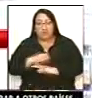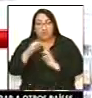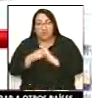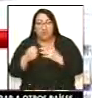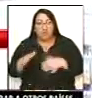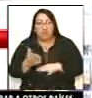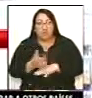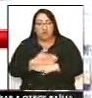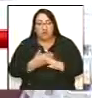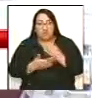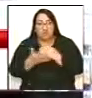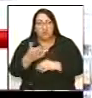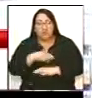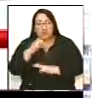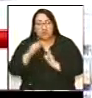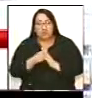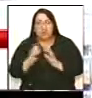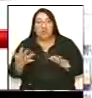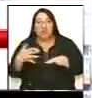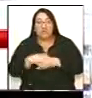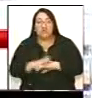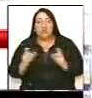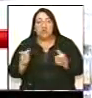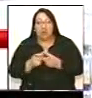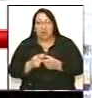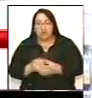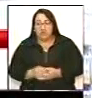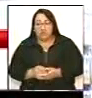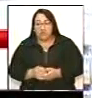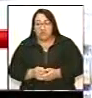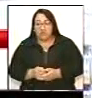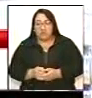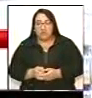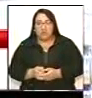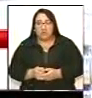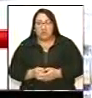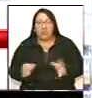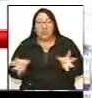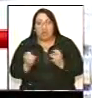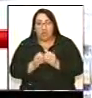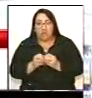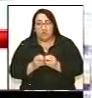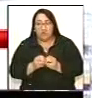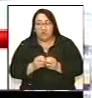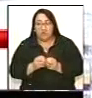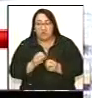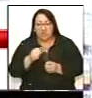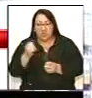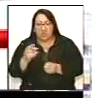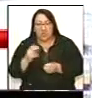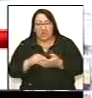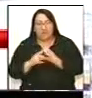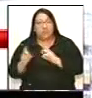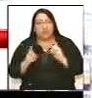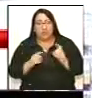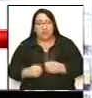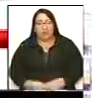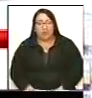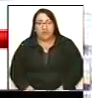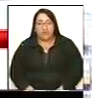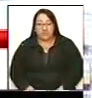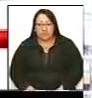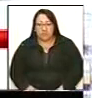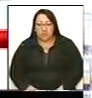enviado es un proyecto que integra la Comisión y la Junta. Por supuesto, eso es debatible.